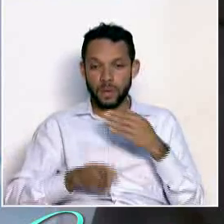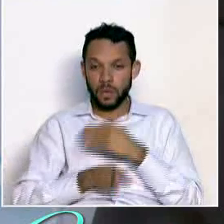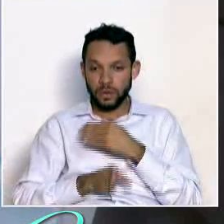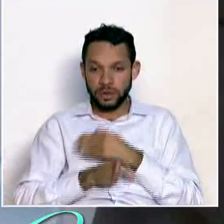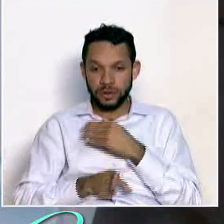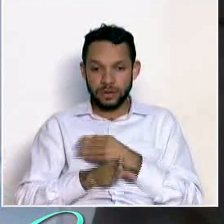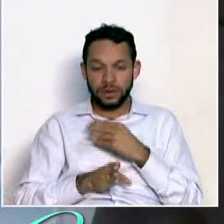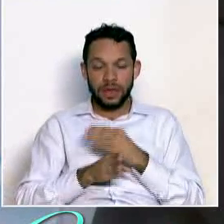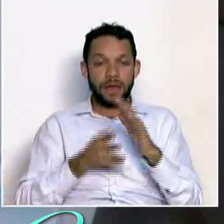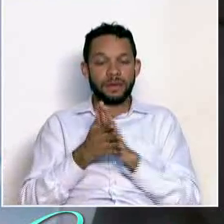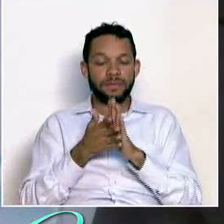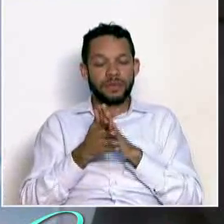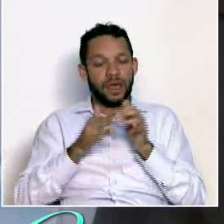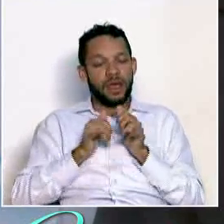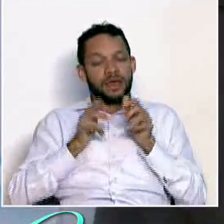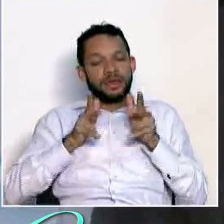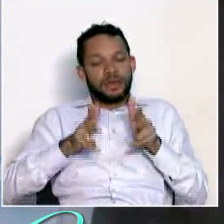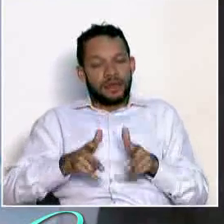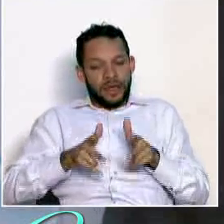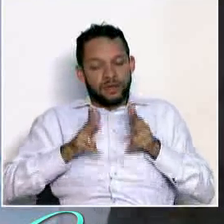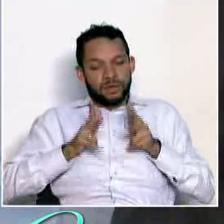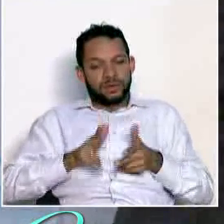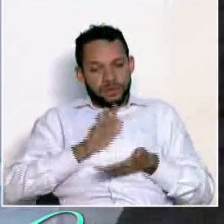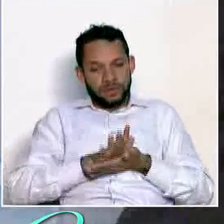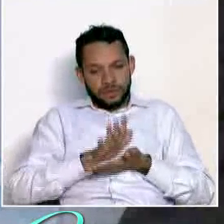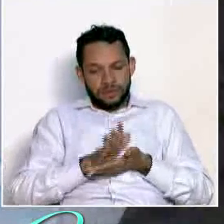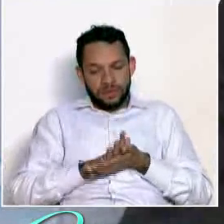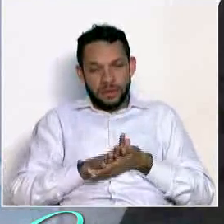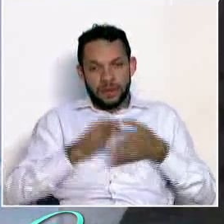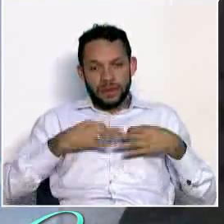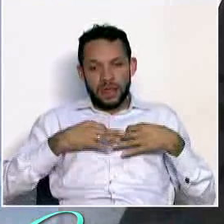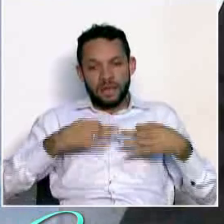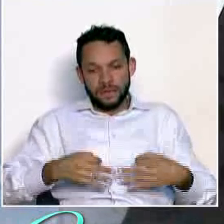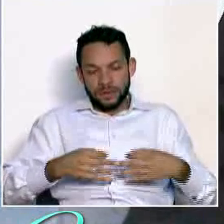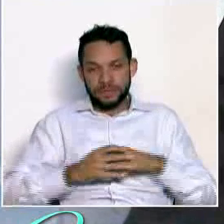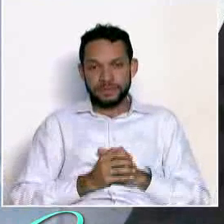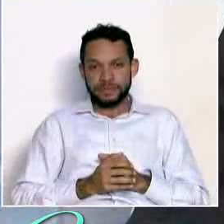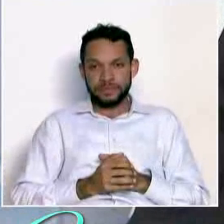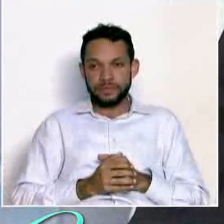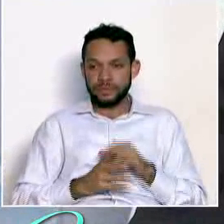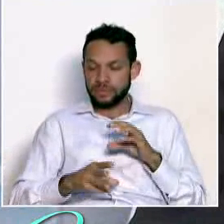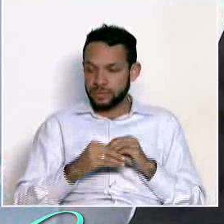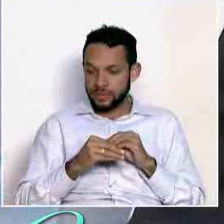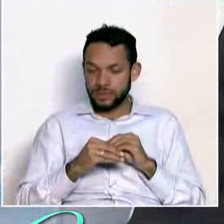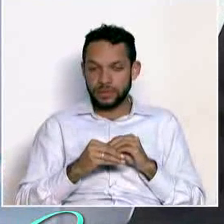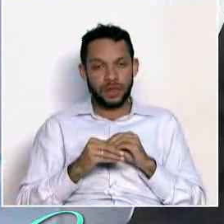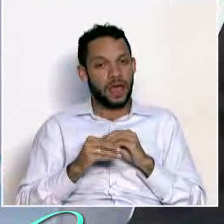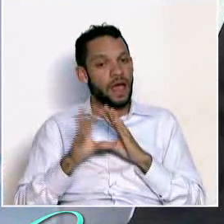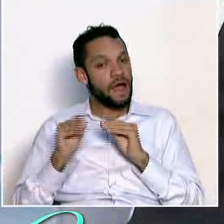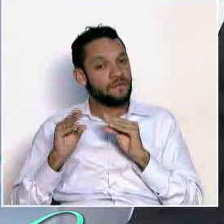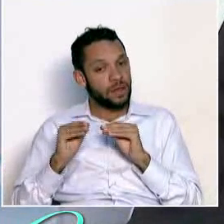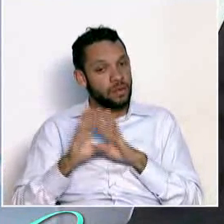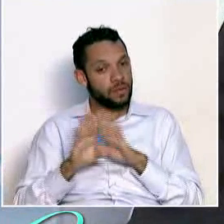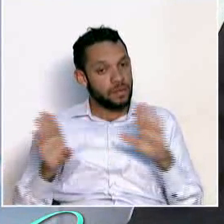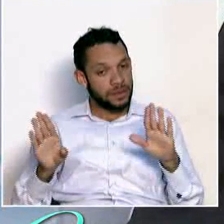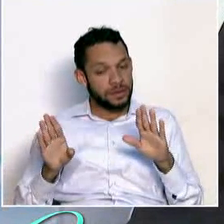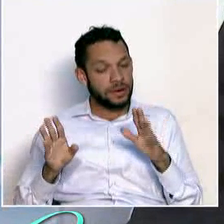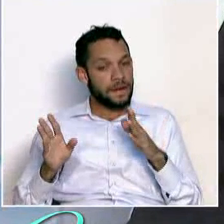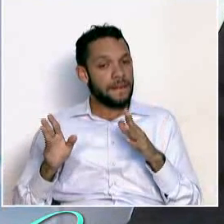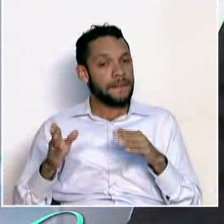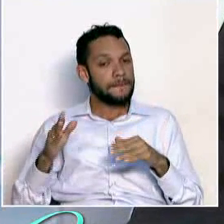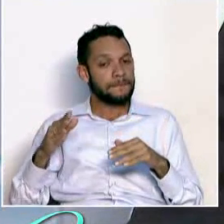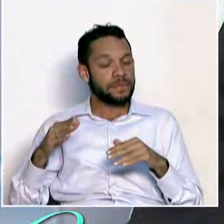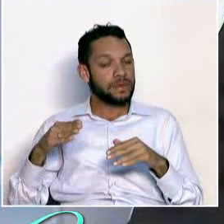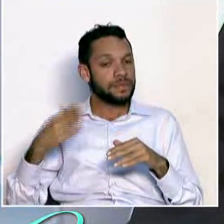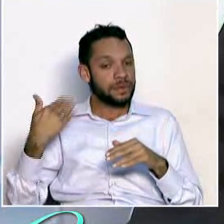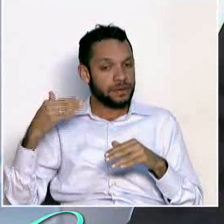Continúa descansando, descansando más, tranquila y profundamente. Escúchame, vamos a